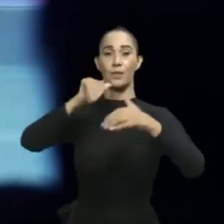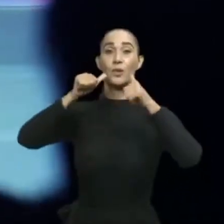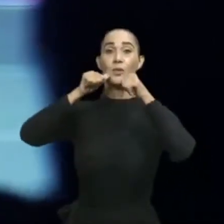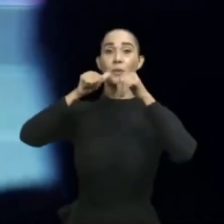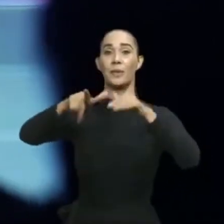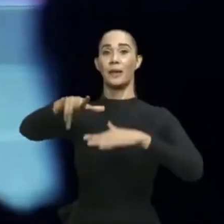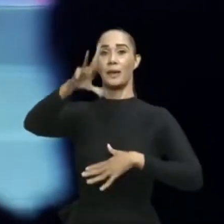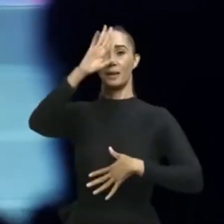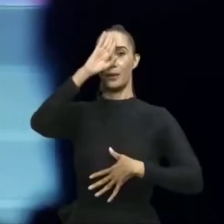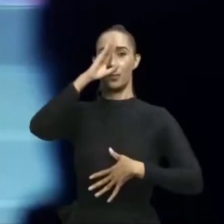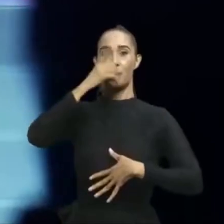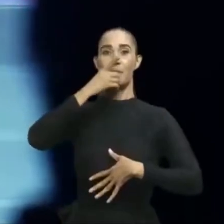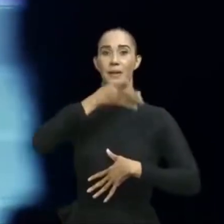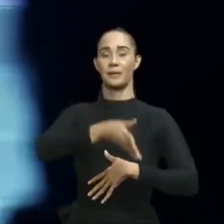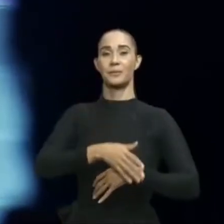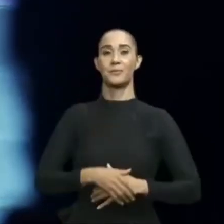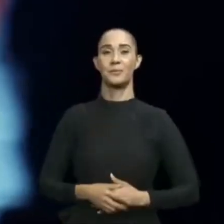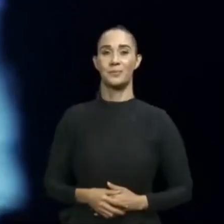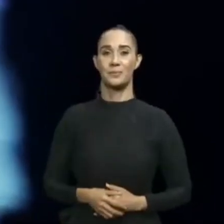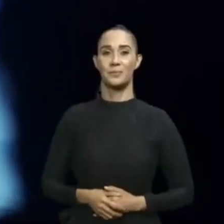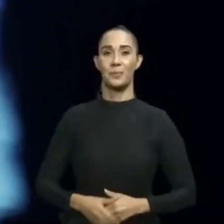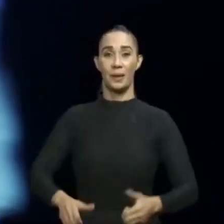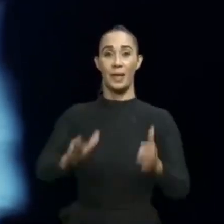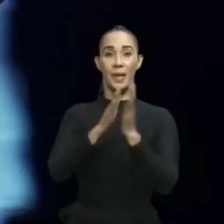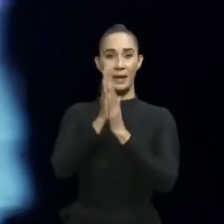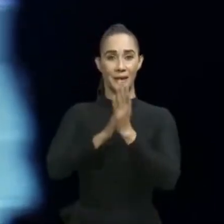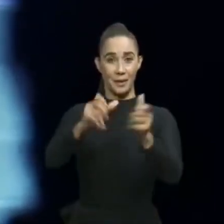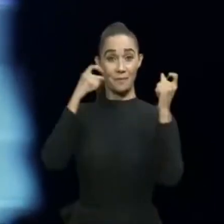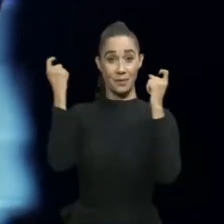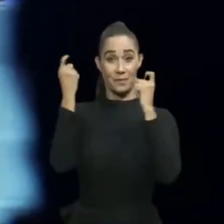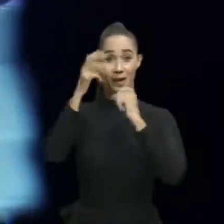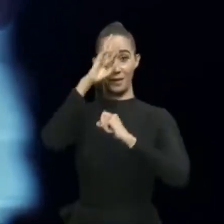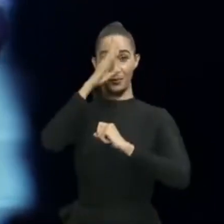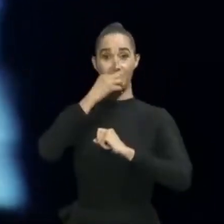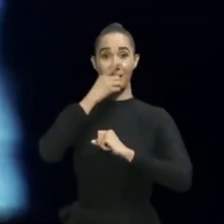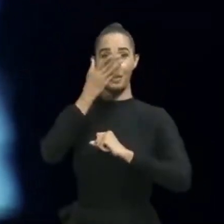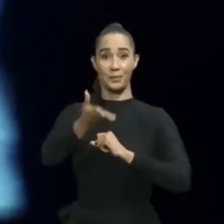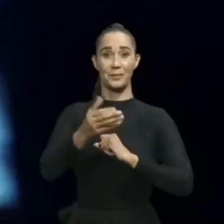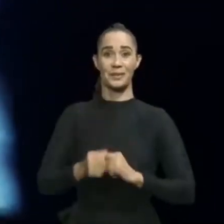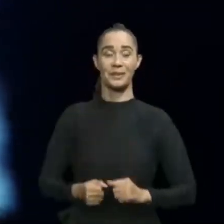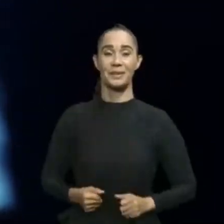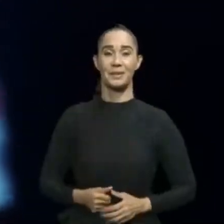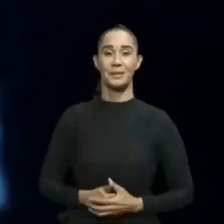bendiga al pueblo dominicano que viva la república dominicana